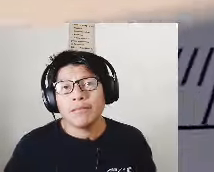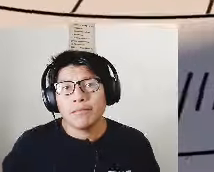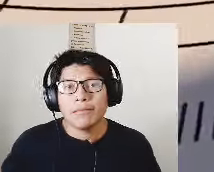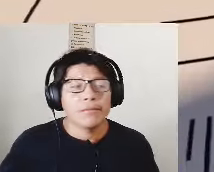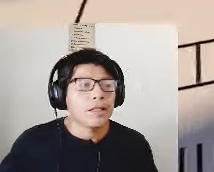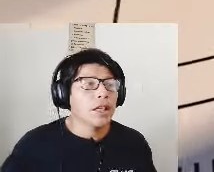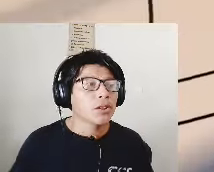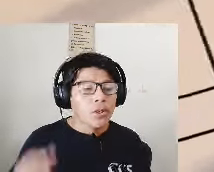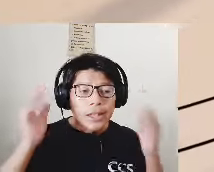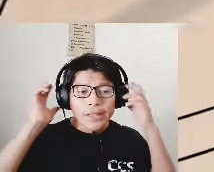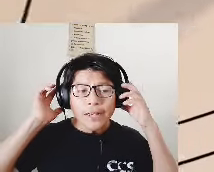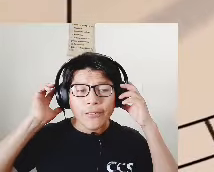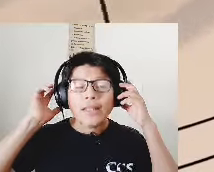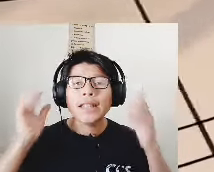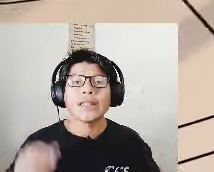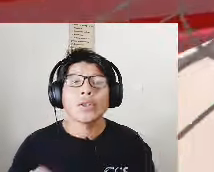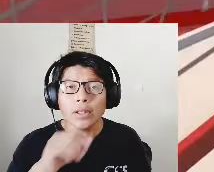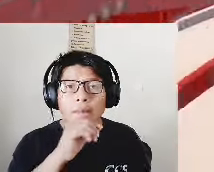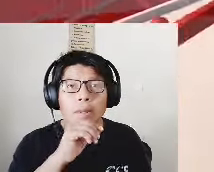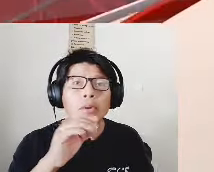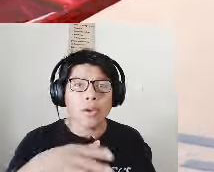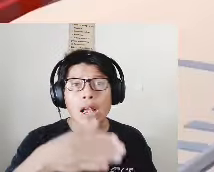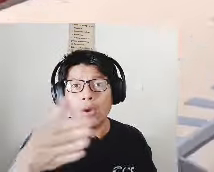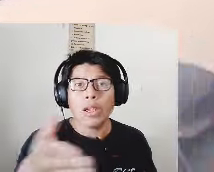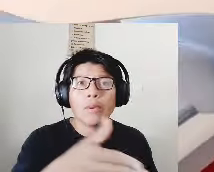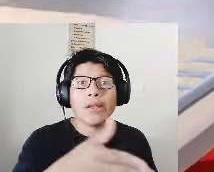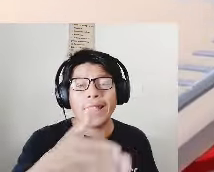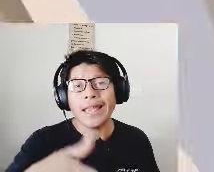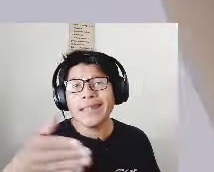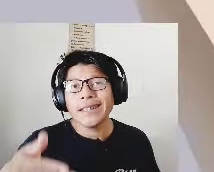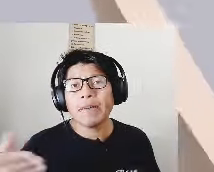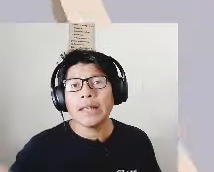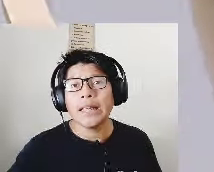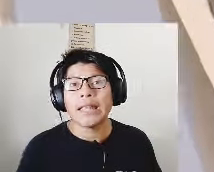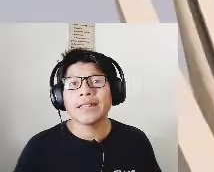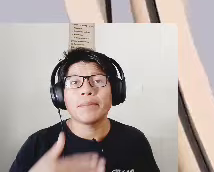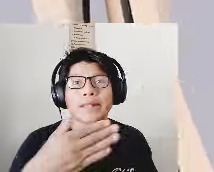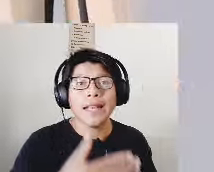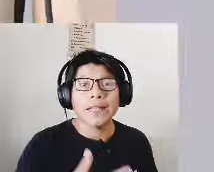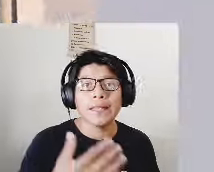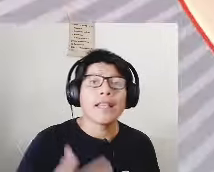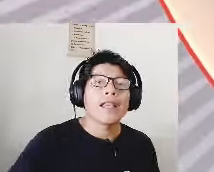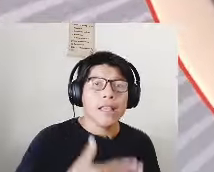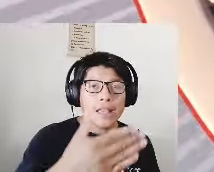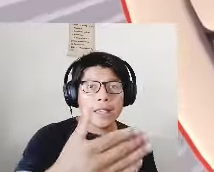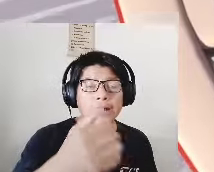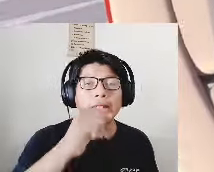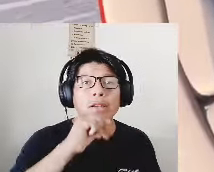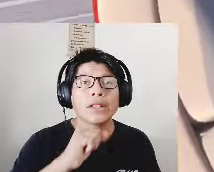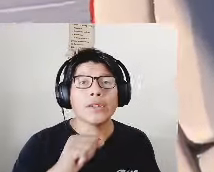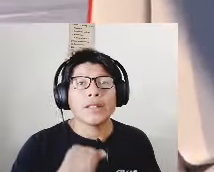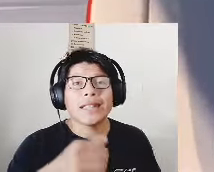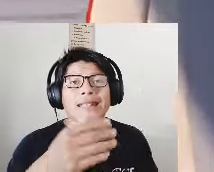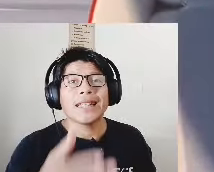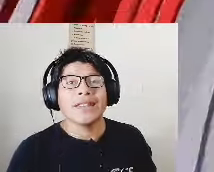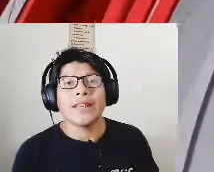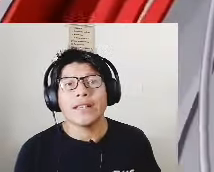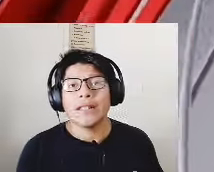denuncie. Es lo que dice Fernández Noroña, pero a lo que voy, esta manera de expresarse en esta